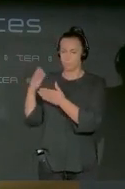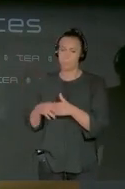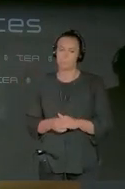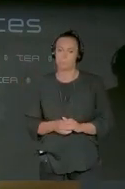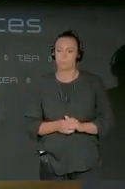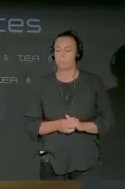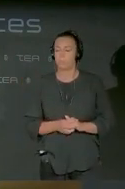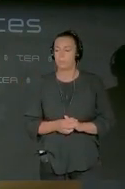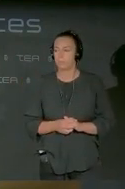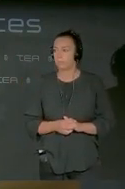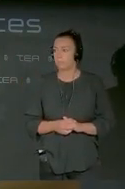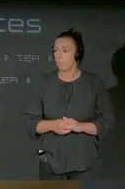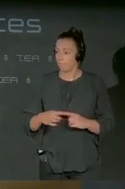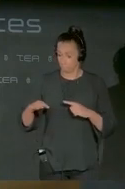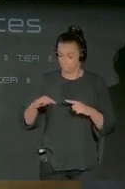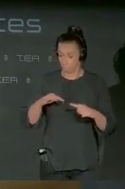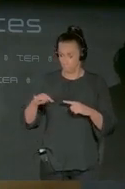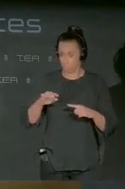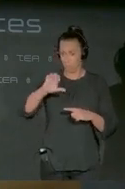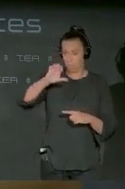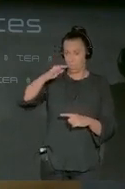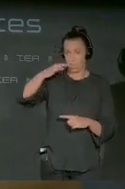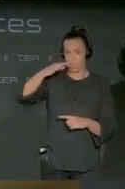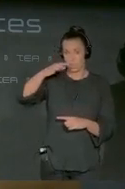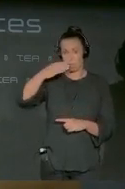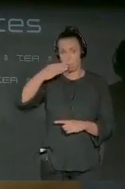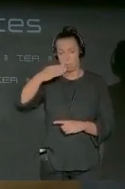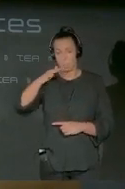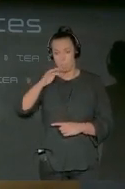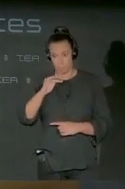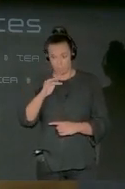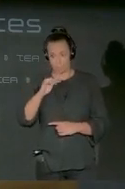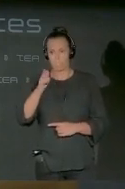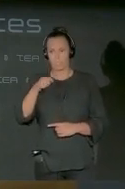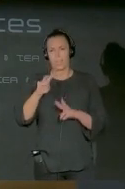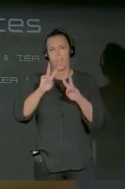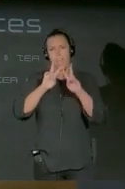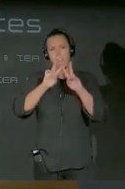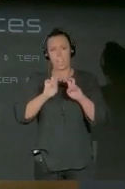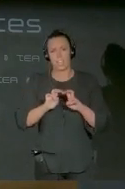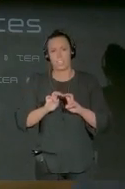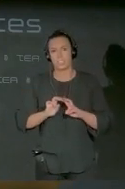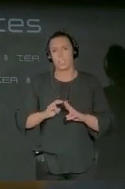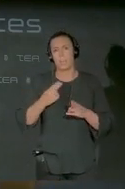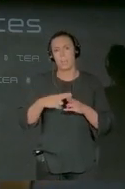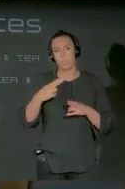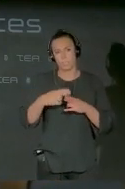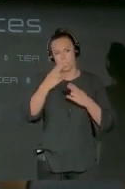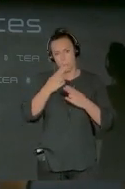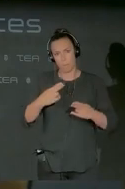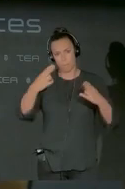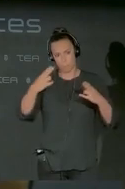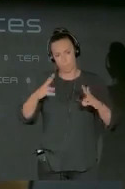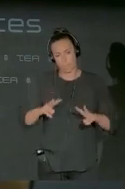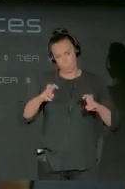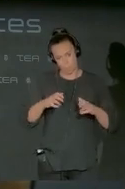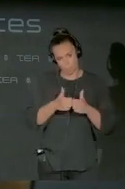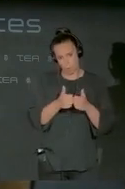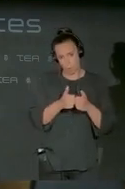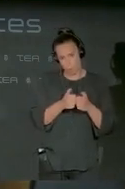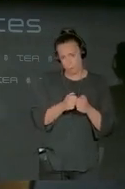Además de director de EGDF, Jari es analista en materia de políticas públicas de NeoGames, el hub finés